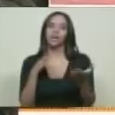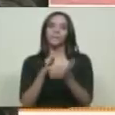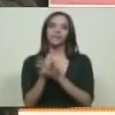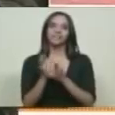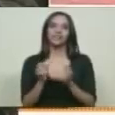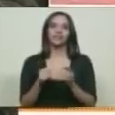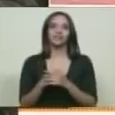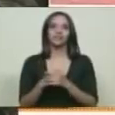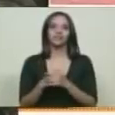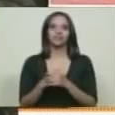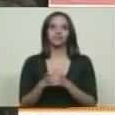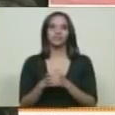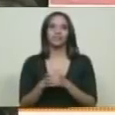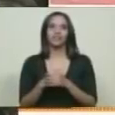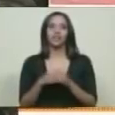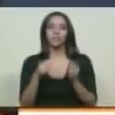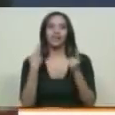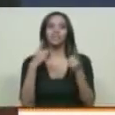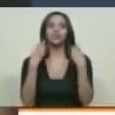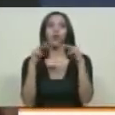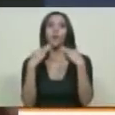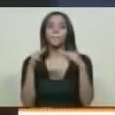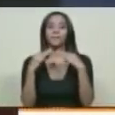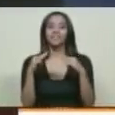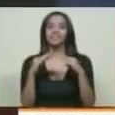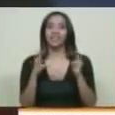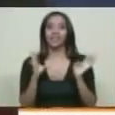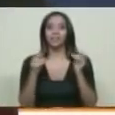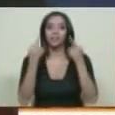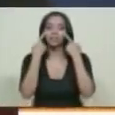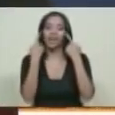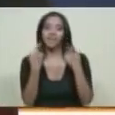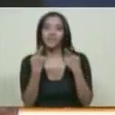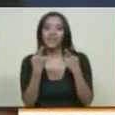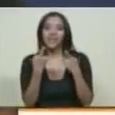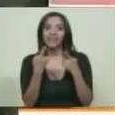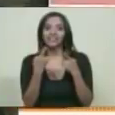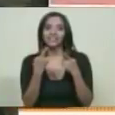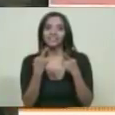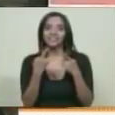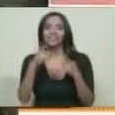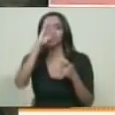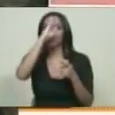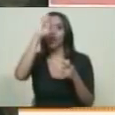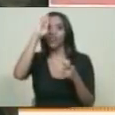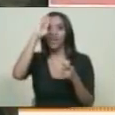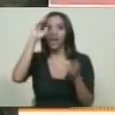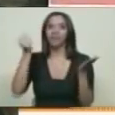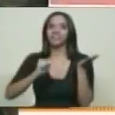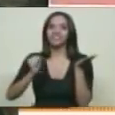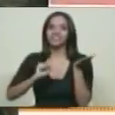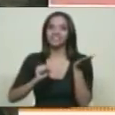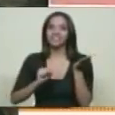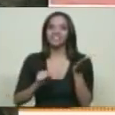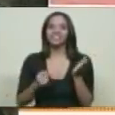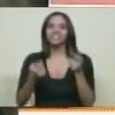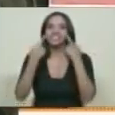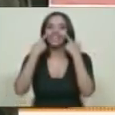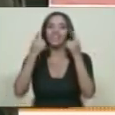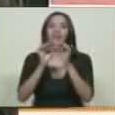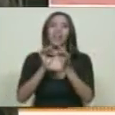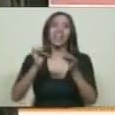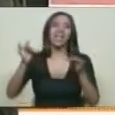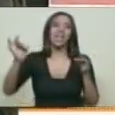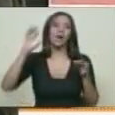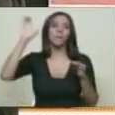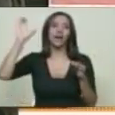bueno. Son las 3 de la mañana. Ese fue un mensaje para que usted, zurda conducta. Para que usted se dé cuenta que Diosdado y el más blando se ve hasta en Budapest.